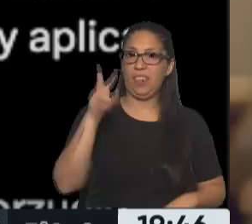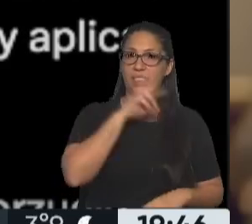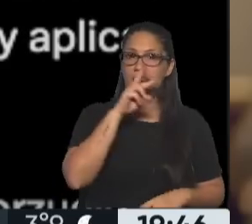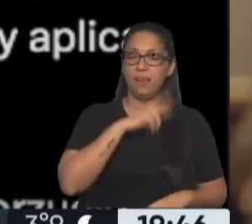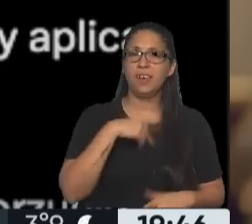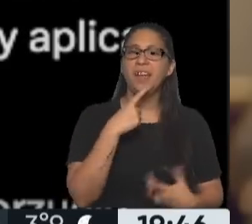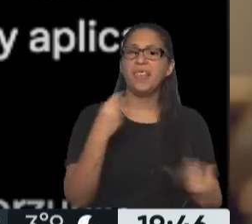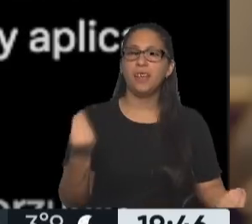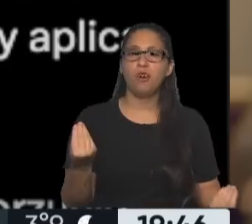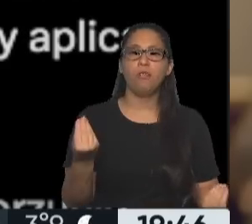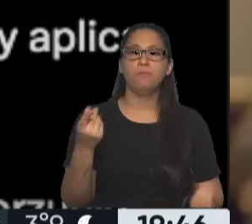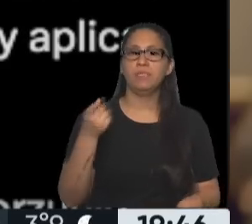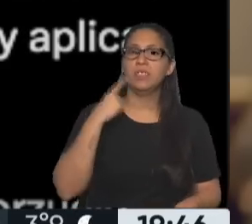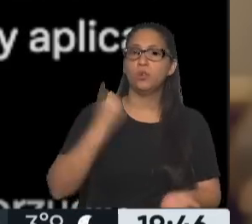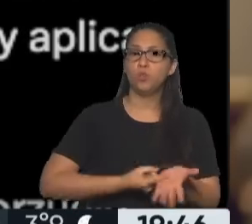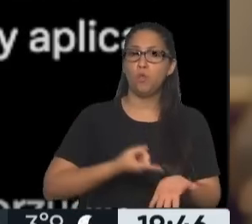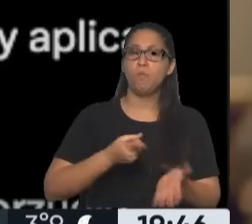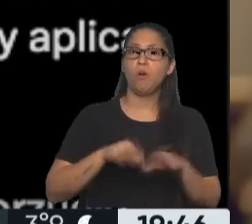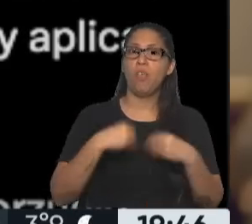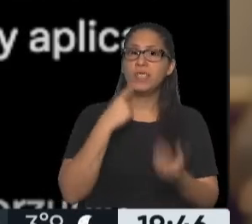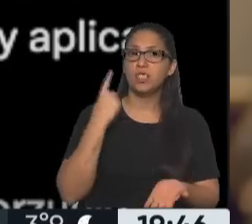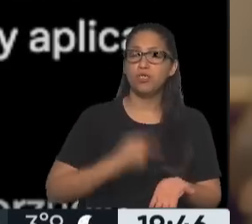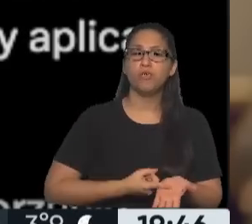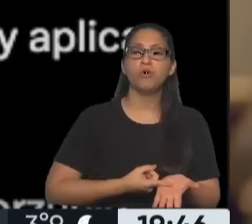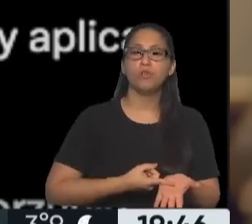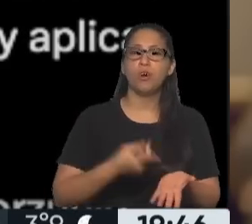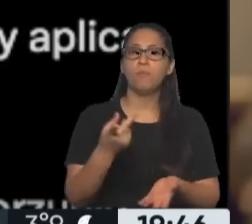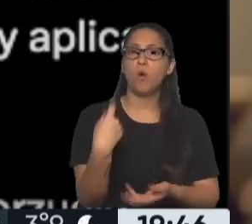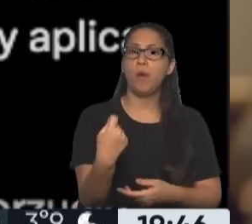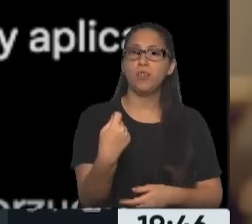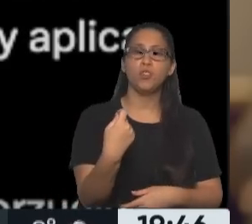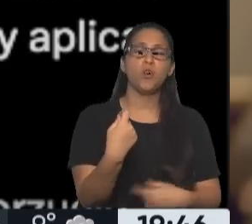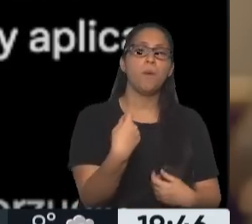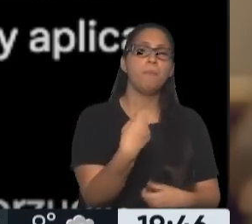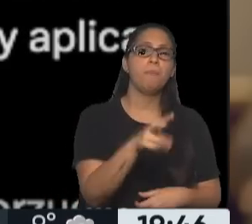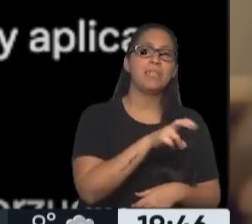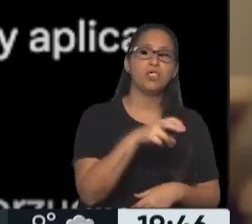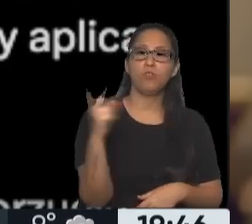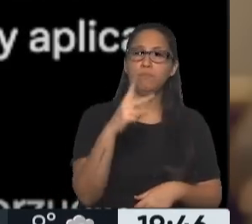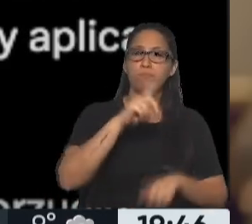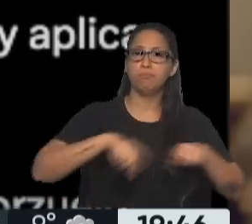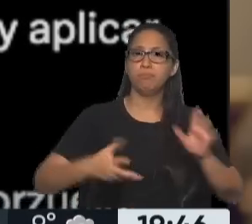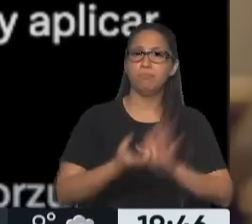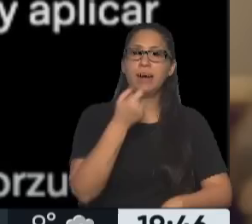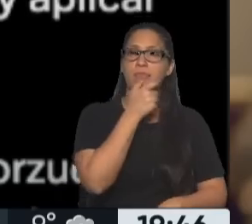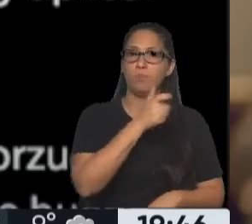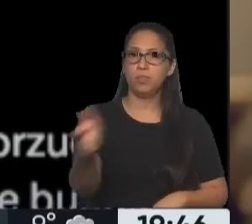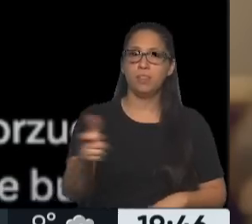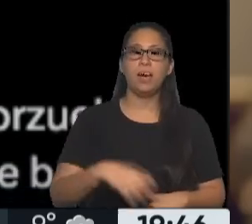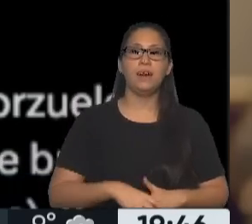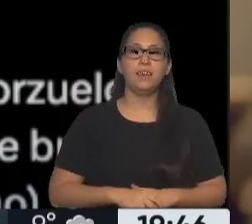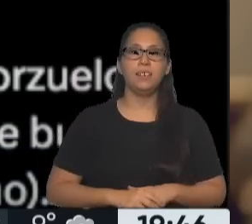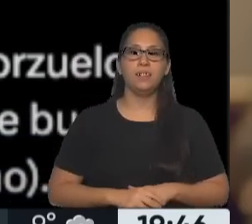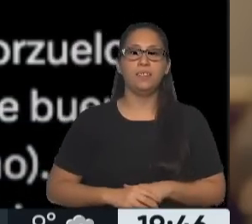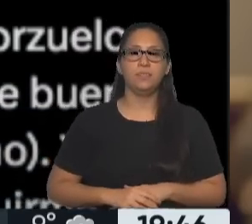expresidenta. Bueno, conocida la decisión del gobierno nacional de retirarle la jubilación y pensión de privilegio, Cristina Fernández respondió de esta manera con una